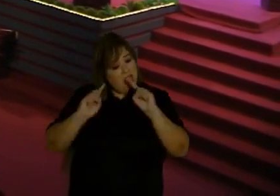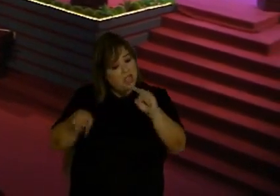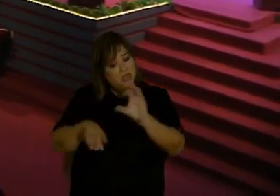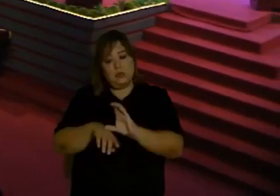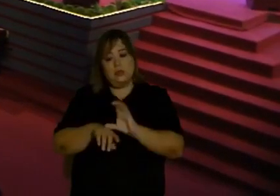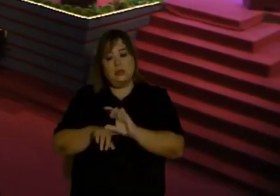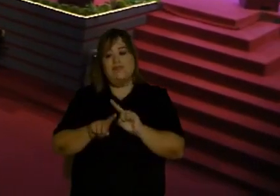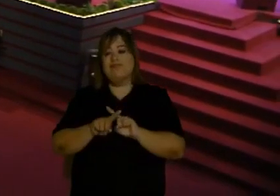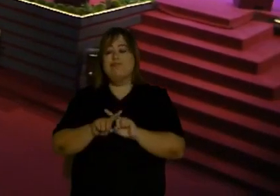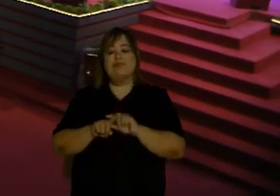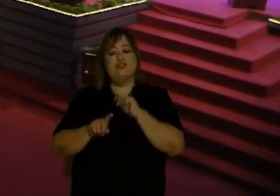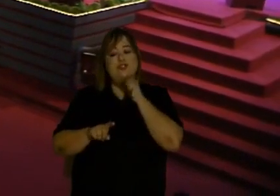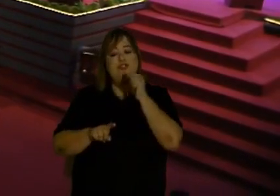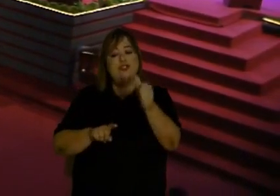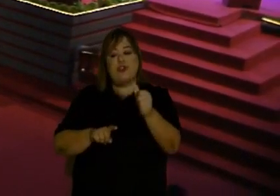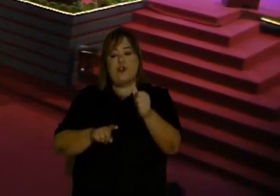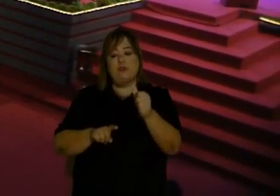impide a ti?